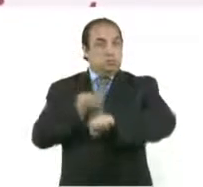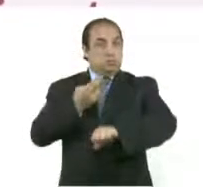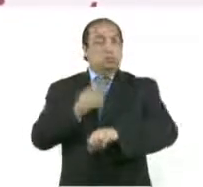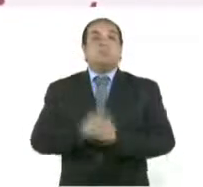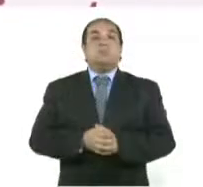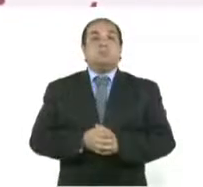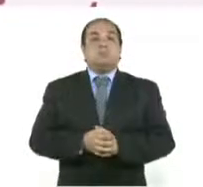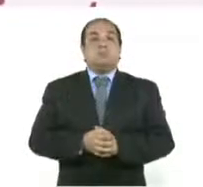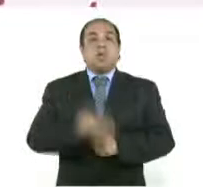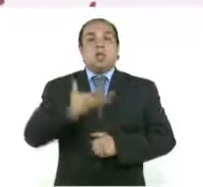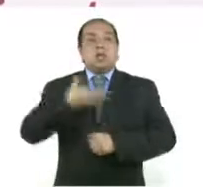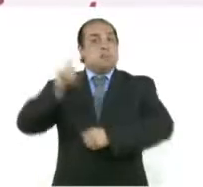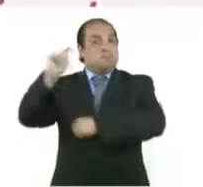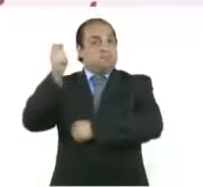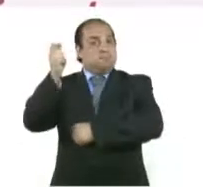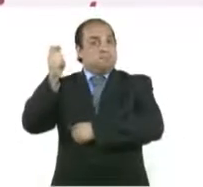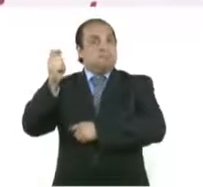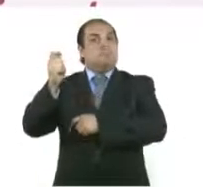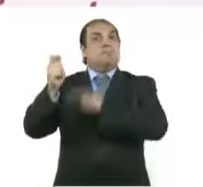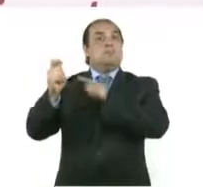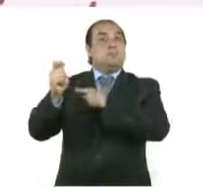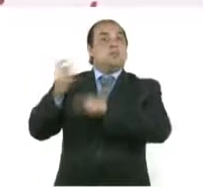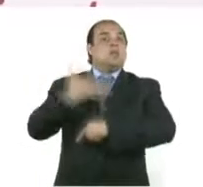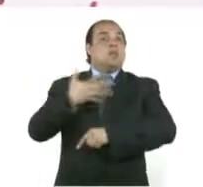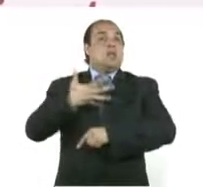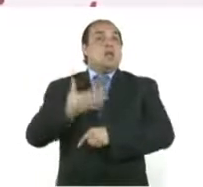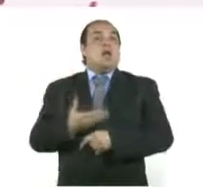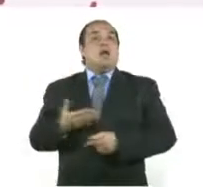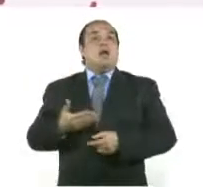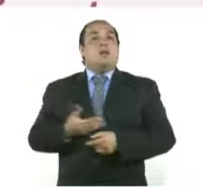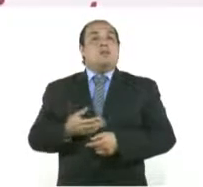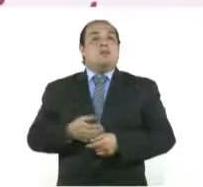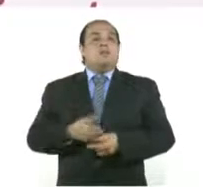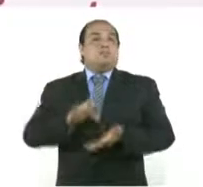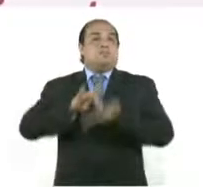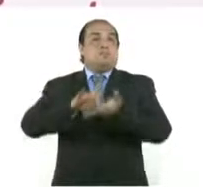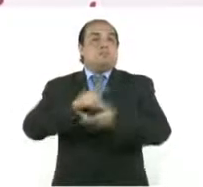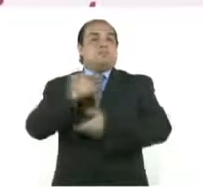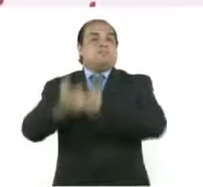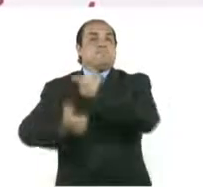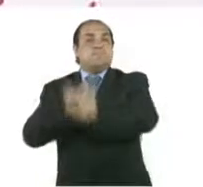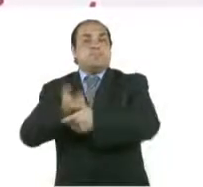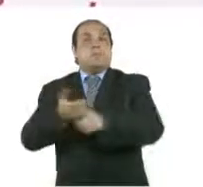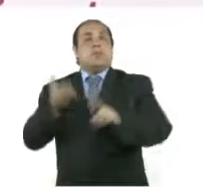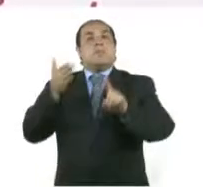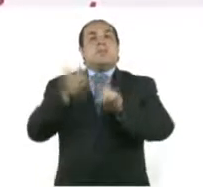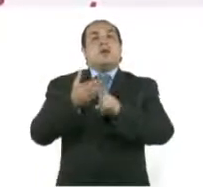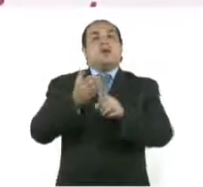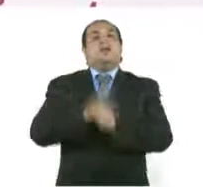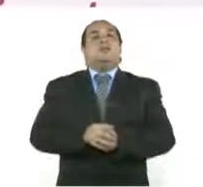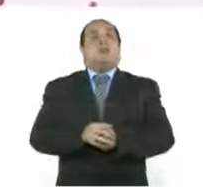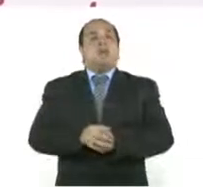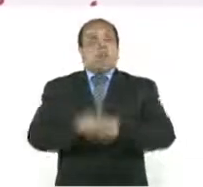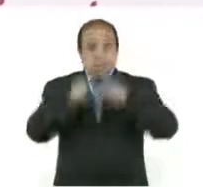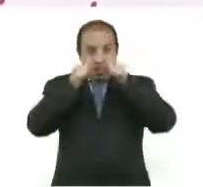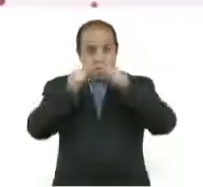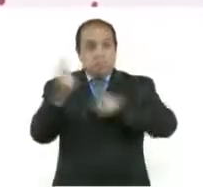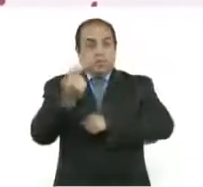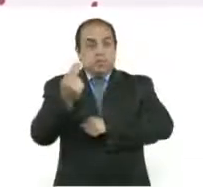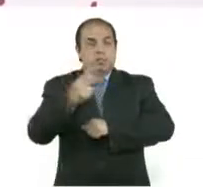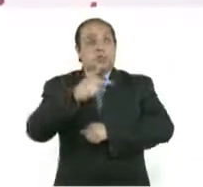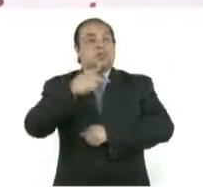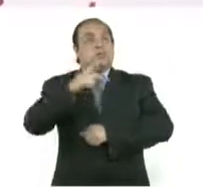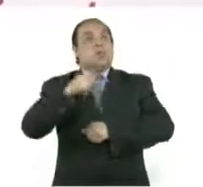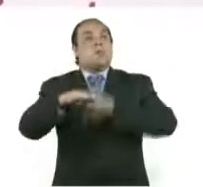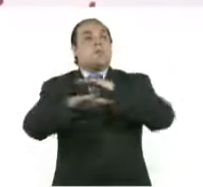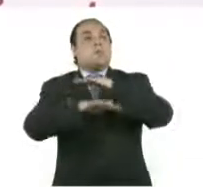esta pensión tendrán acceso a un recurso económico para satisfacer algunas de sus necesidades básicas y